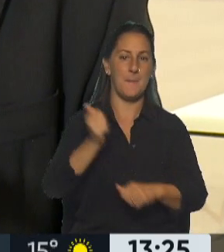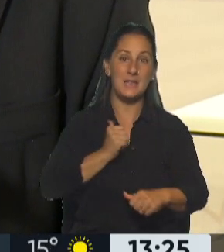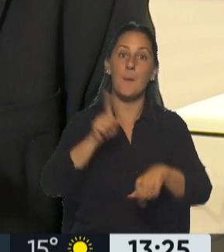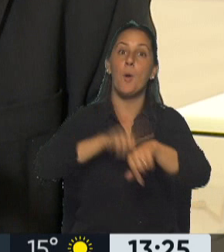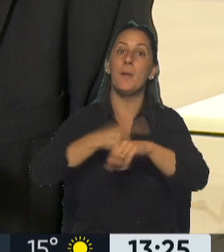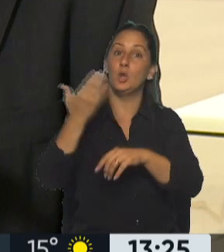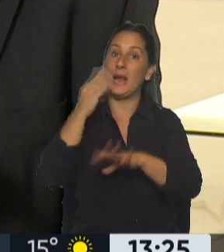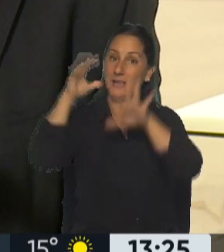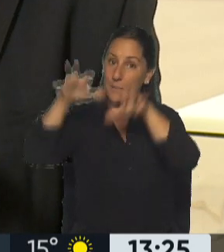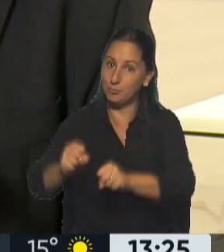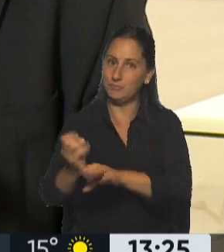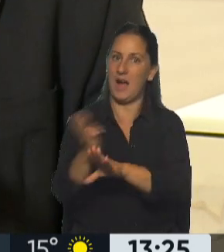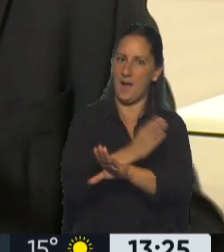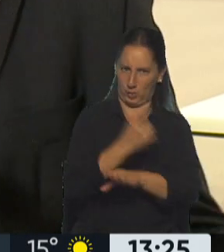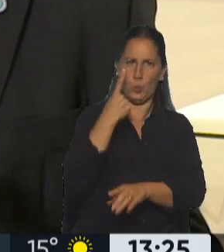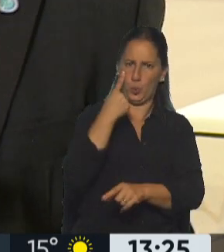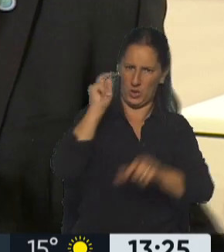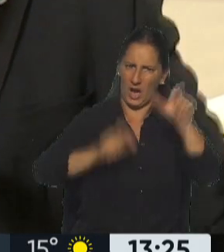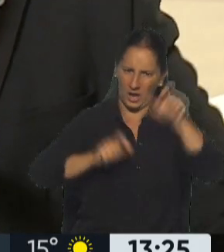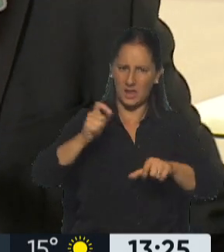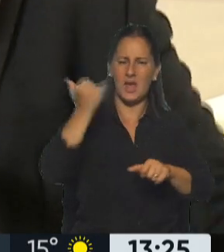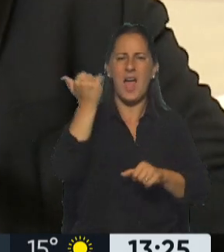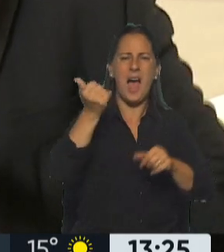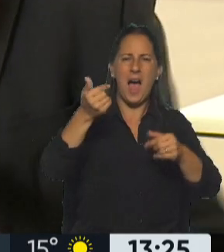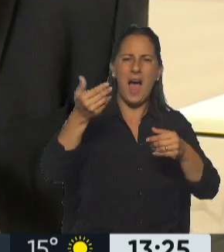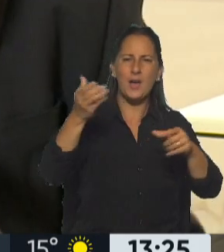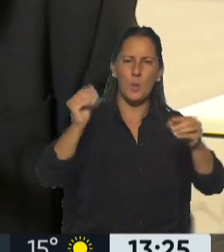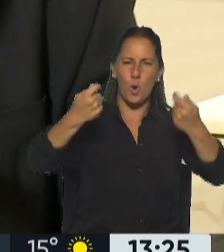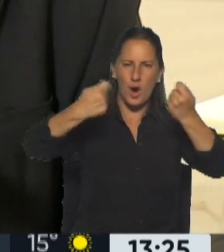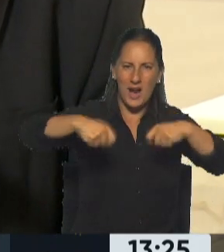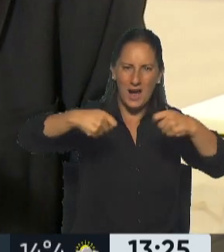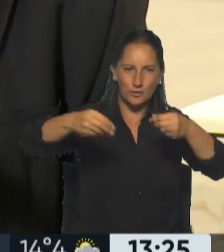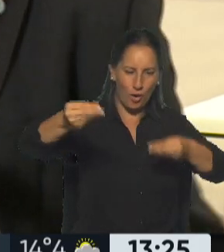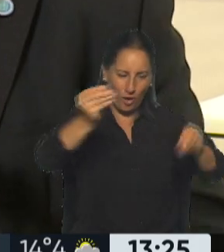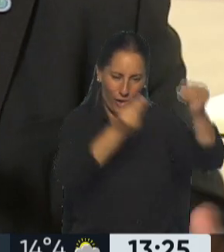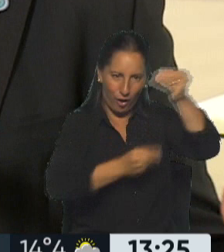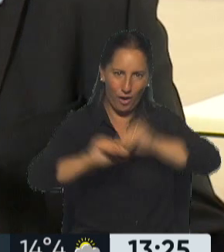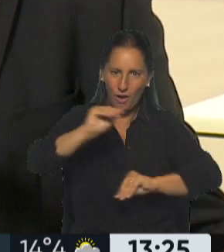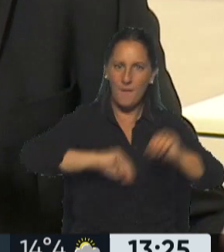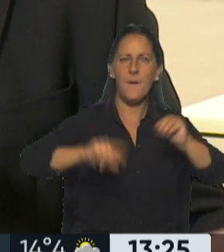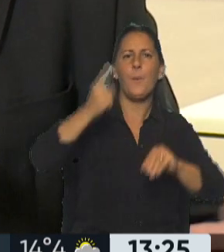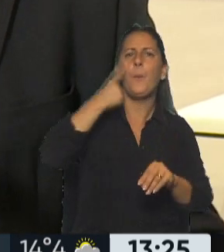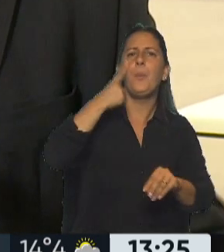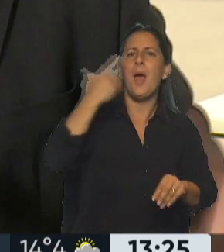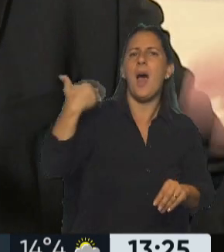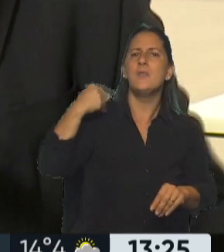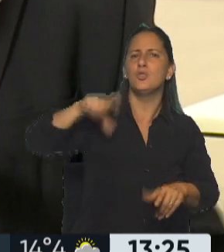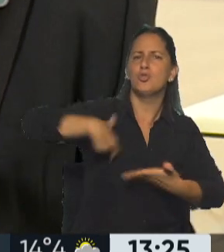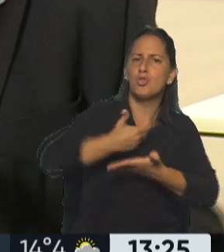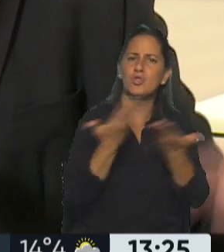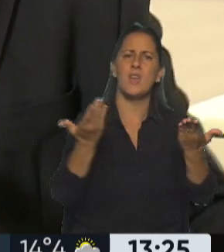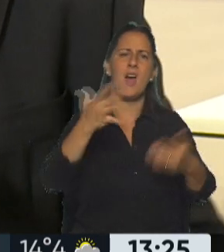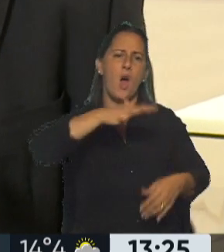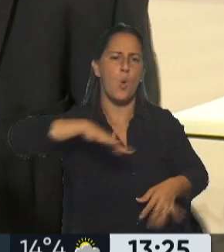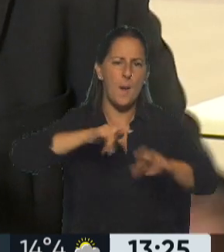usurpación, donde había 150 personas. Hay una maqueta que muestra cómo era esa estructura, esa sociedad, donde tenían un salón de actos, donde había un